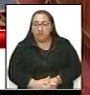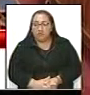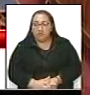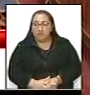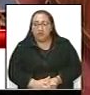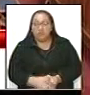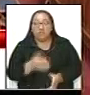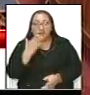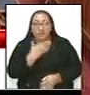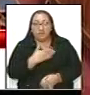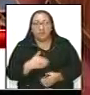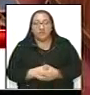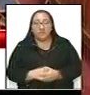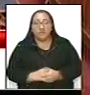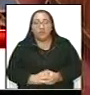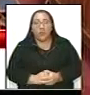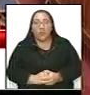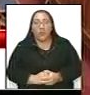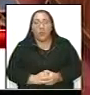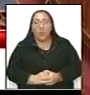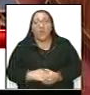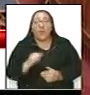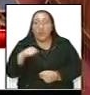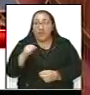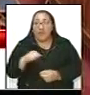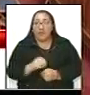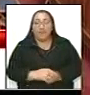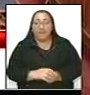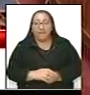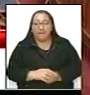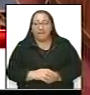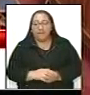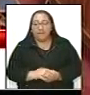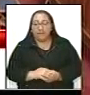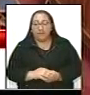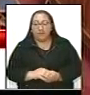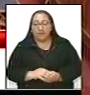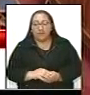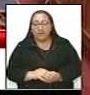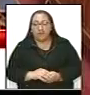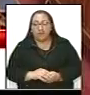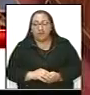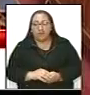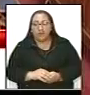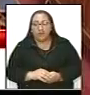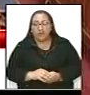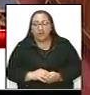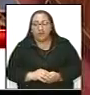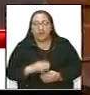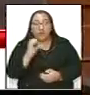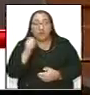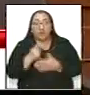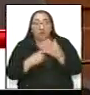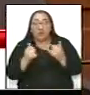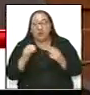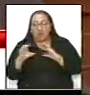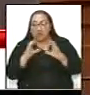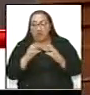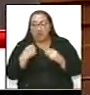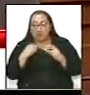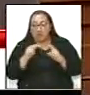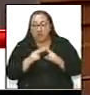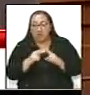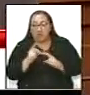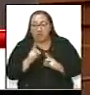Gracias, presidente. Presidente, efectivamente, creo que el día de hoy la discusión se ha visto de